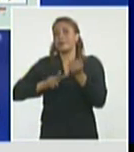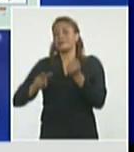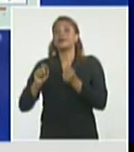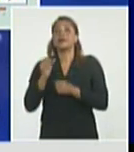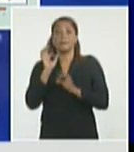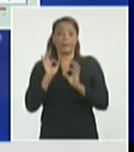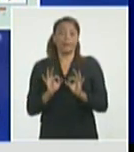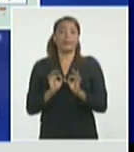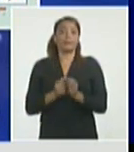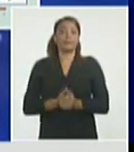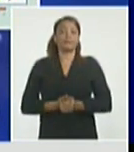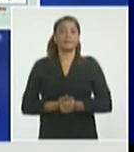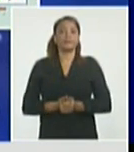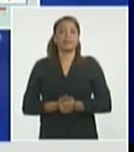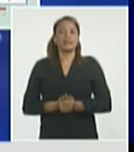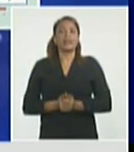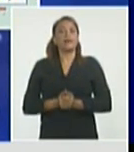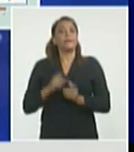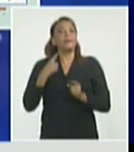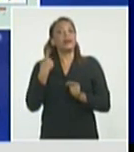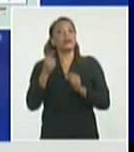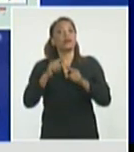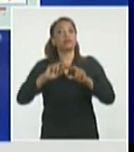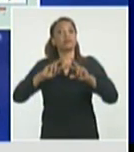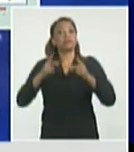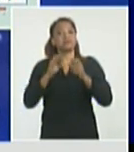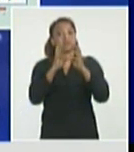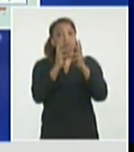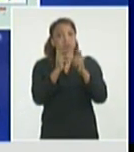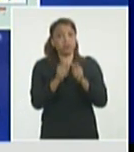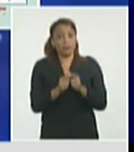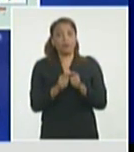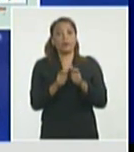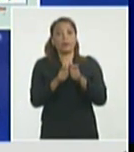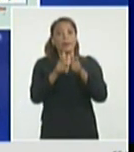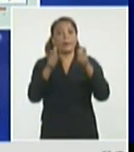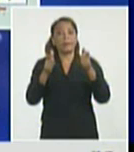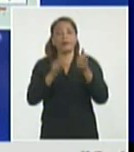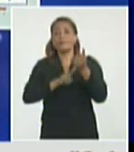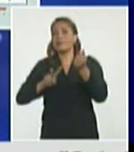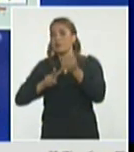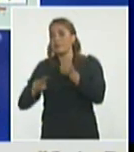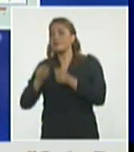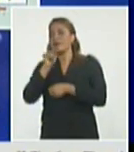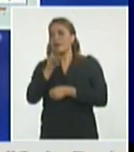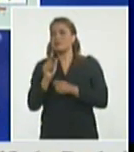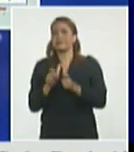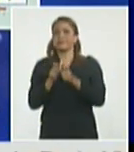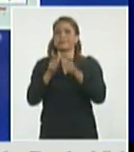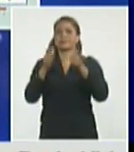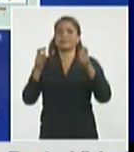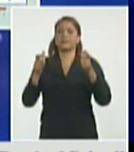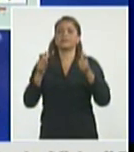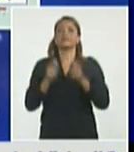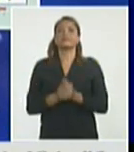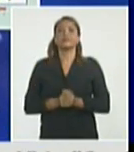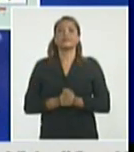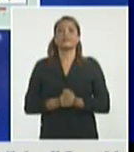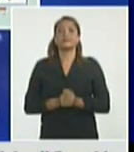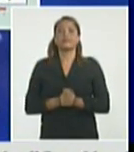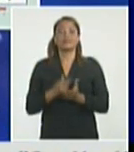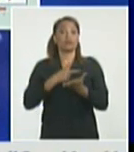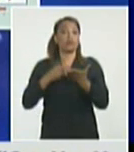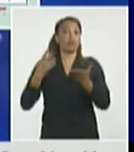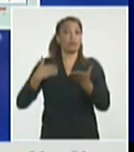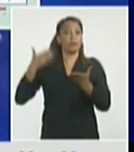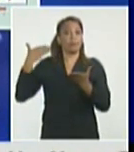indiscutiblemente la incidencia en estos territorios, pues sabemos que es la más elevada en estos últimos 15